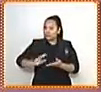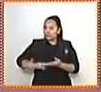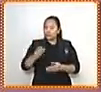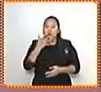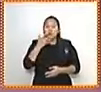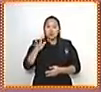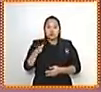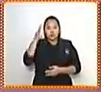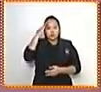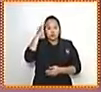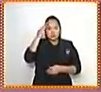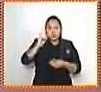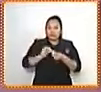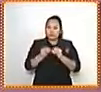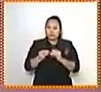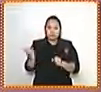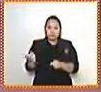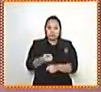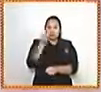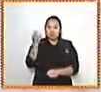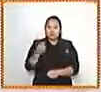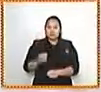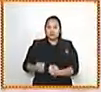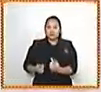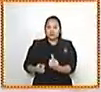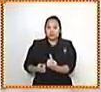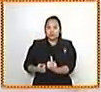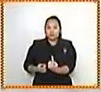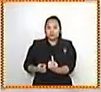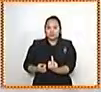suerte, vamos a conocer el primer dígito ganador y este es